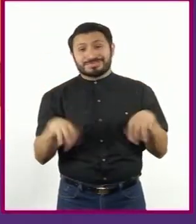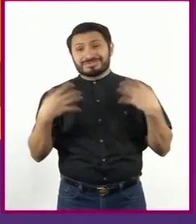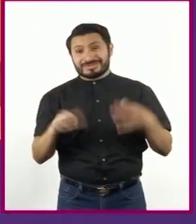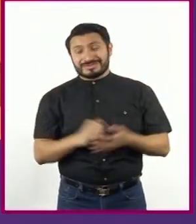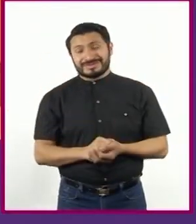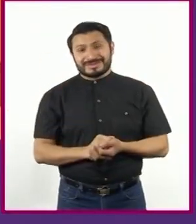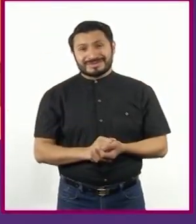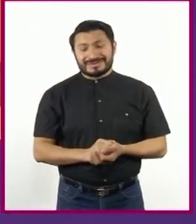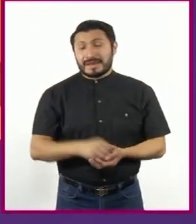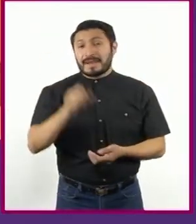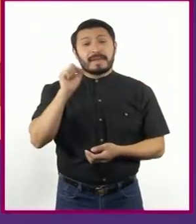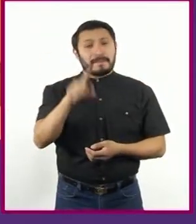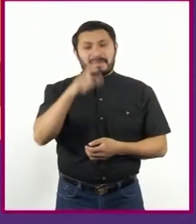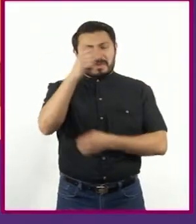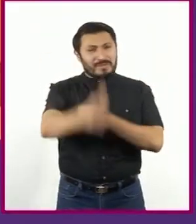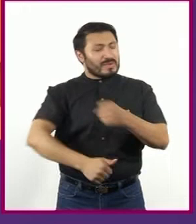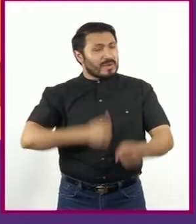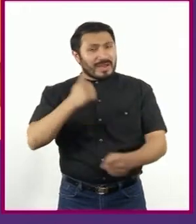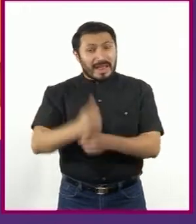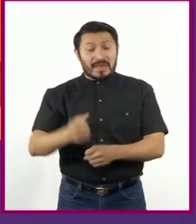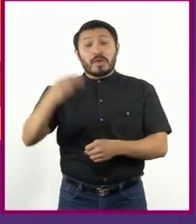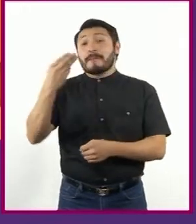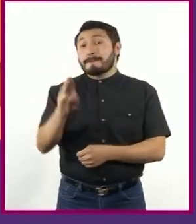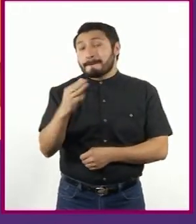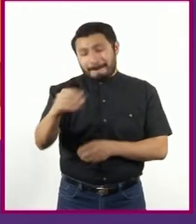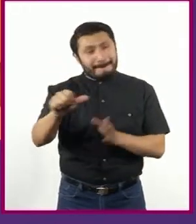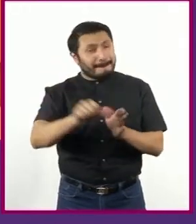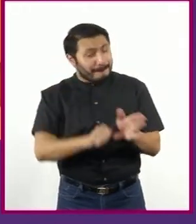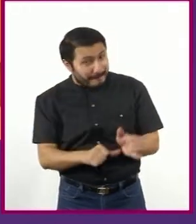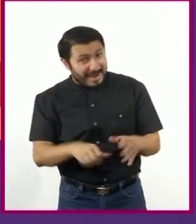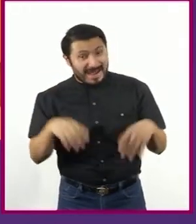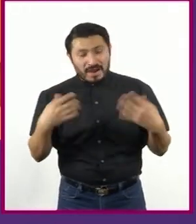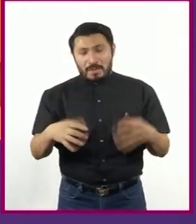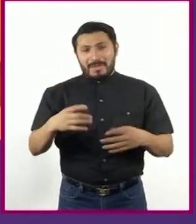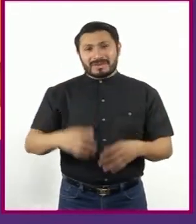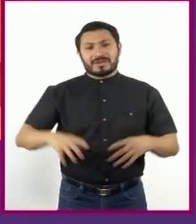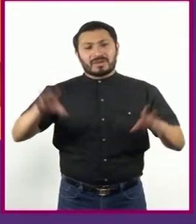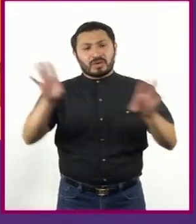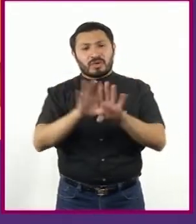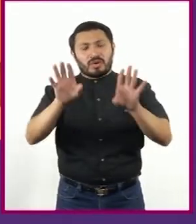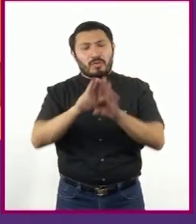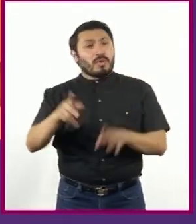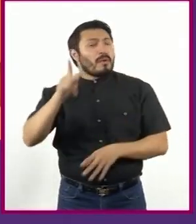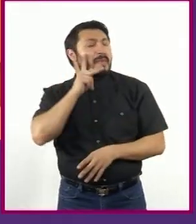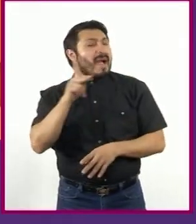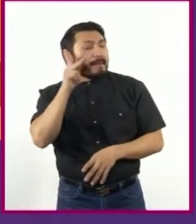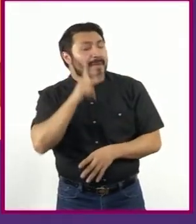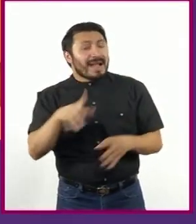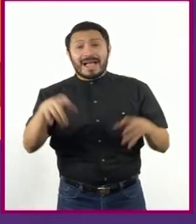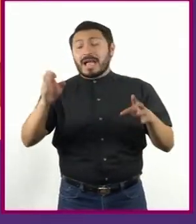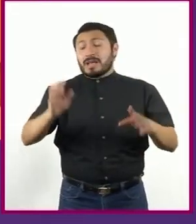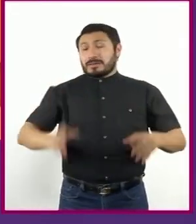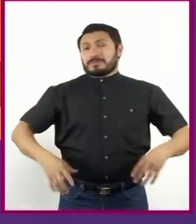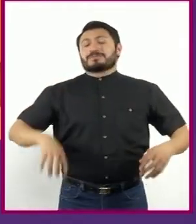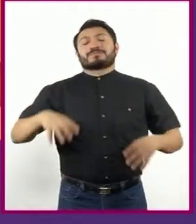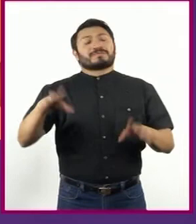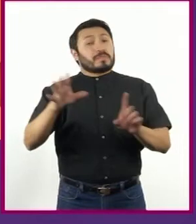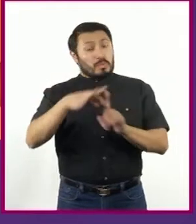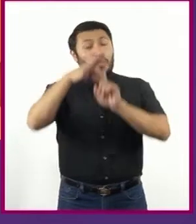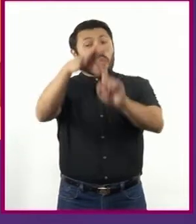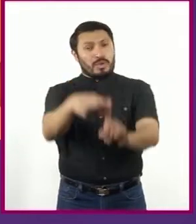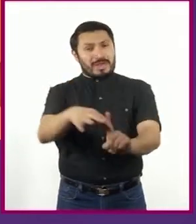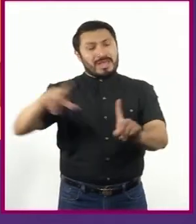En mayo de ese mismo año se coronó como tal ante el Papa Pío VII. El gobierno de